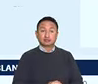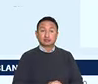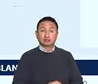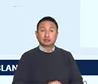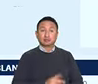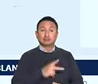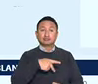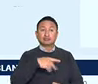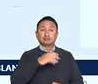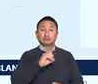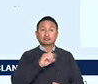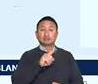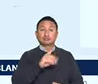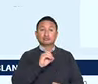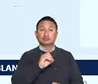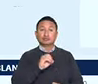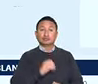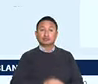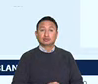con el